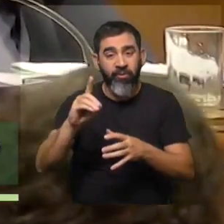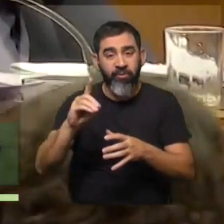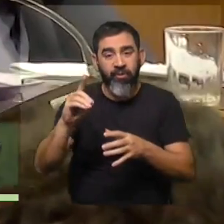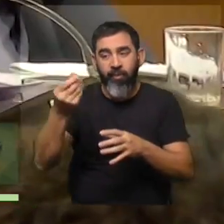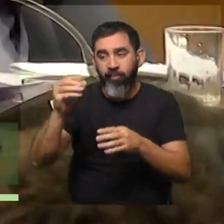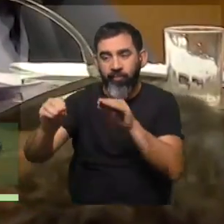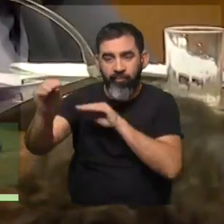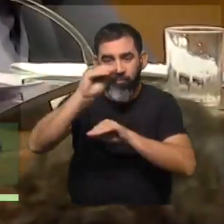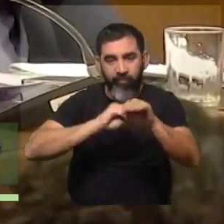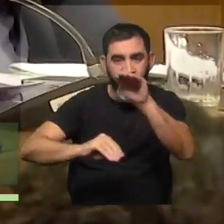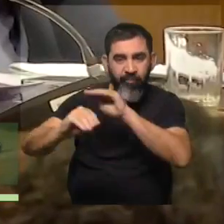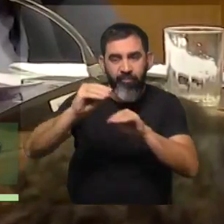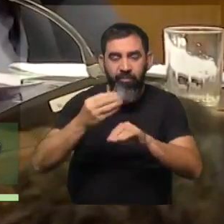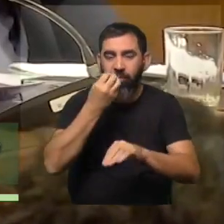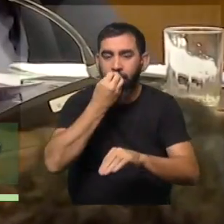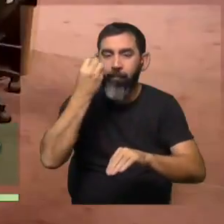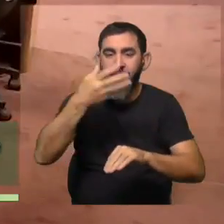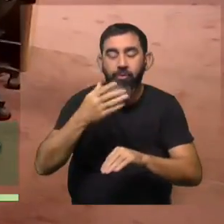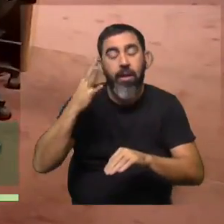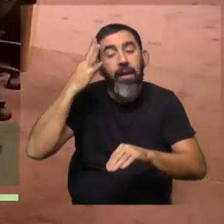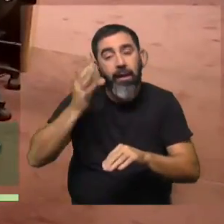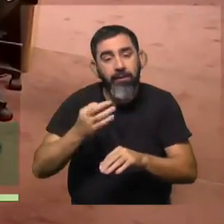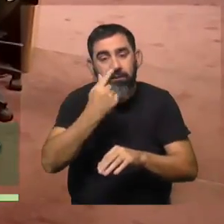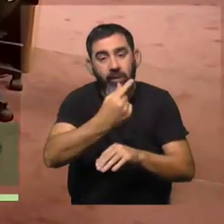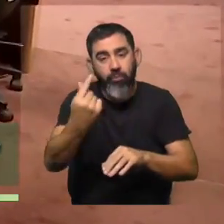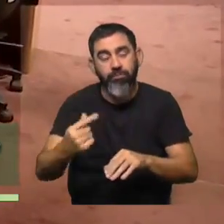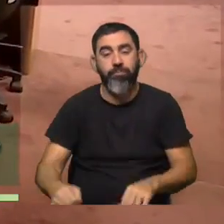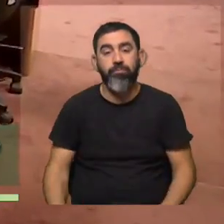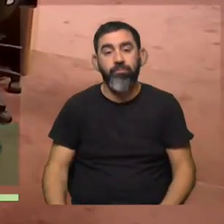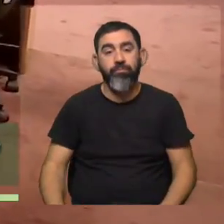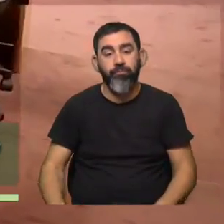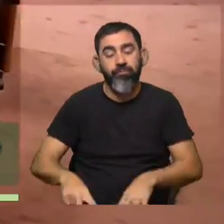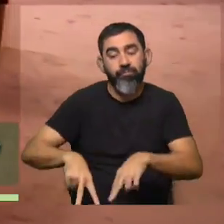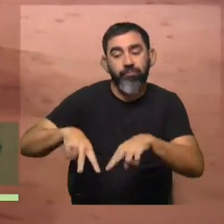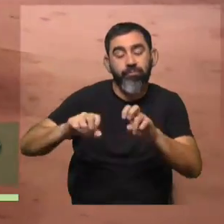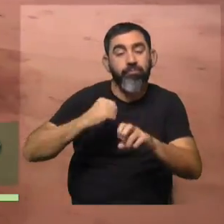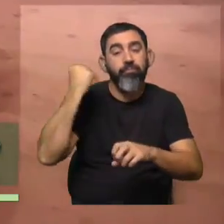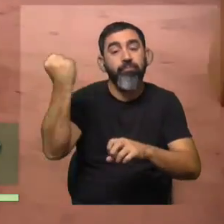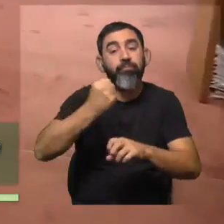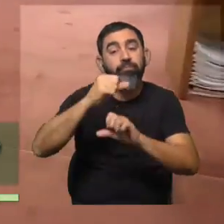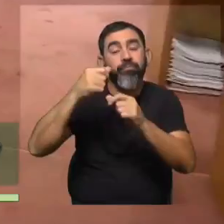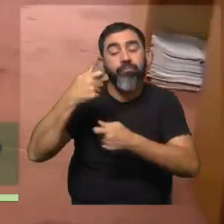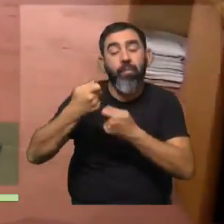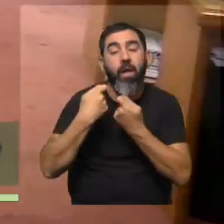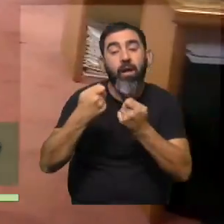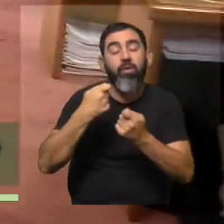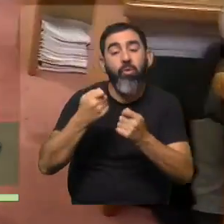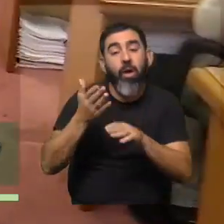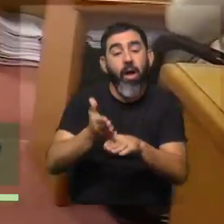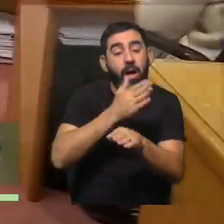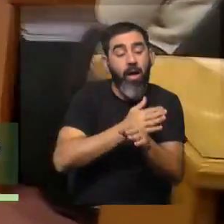ser la reasignaciones a su mejor entender y analizando lo ejecutado en el anterior